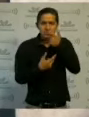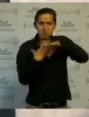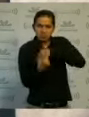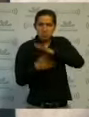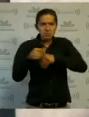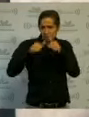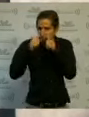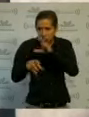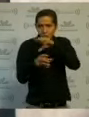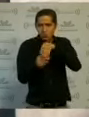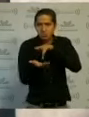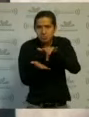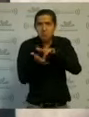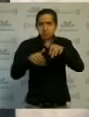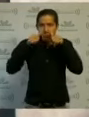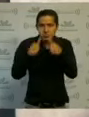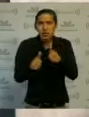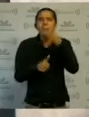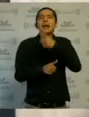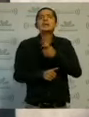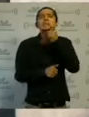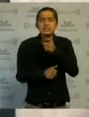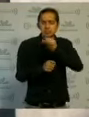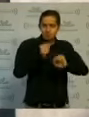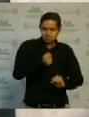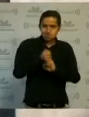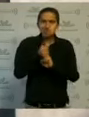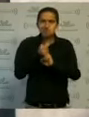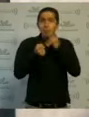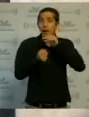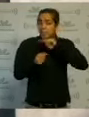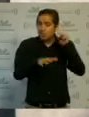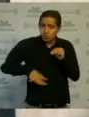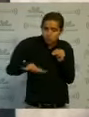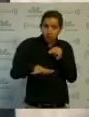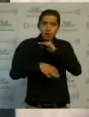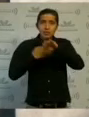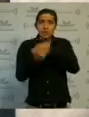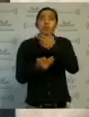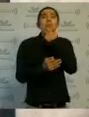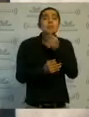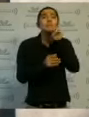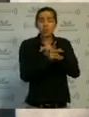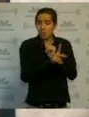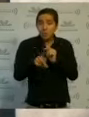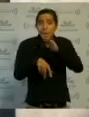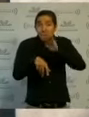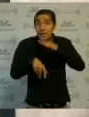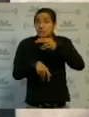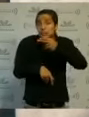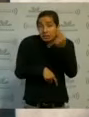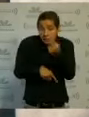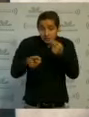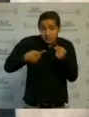nuestro alcance para poner el hombro para que las michoacanas y los michoacanos que más lo